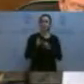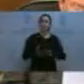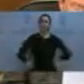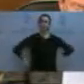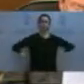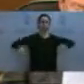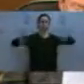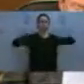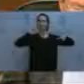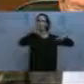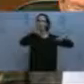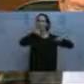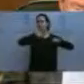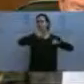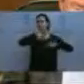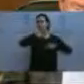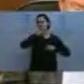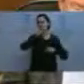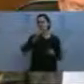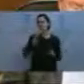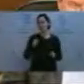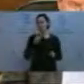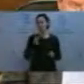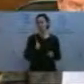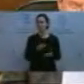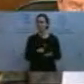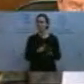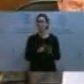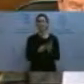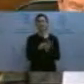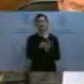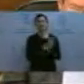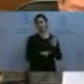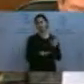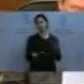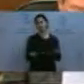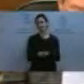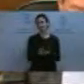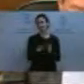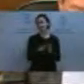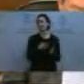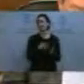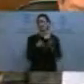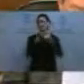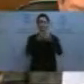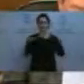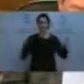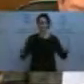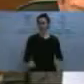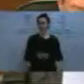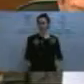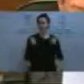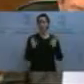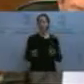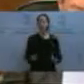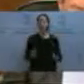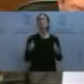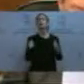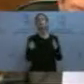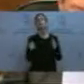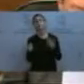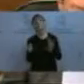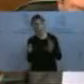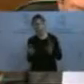Y yo le digo una cosa, mire, este plan, como cualquier plan de cualquier empresa, responsable, por